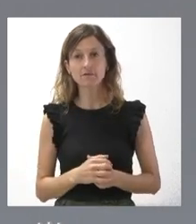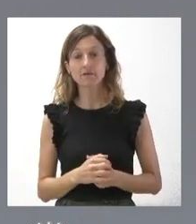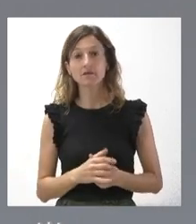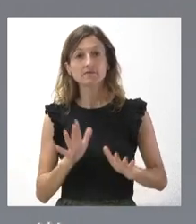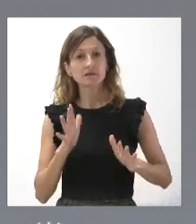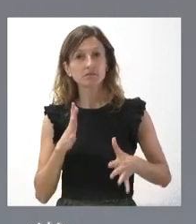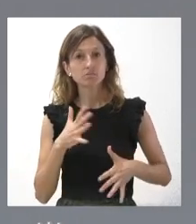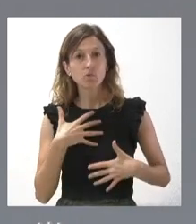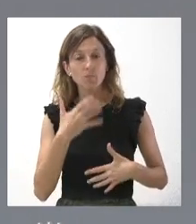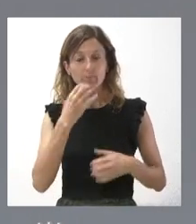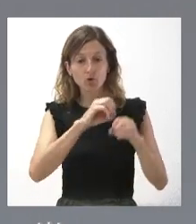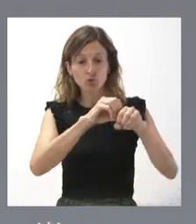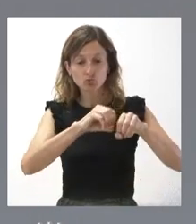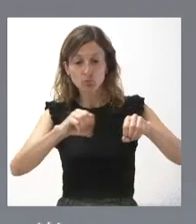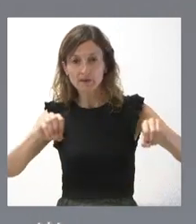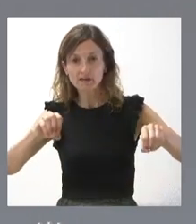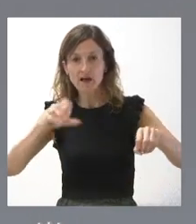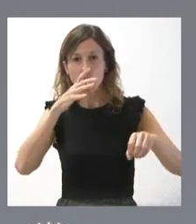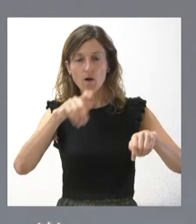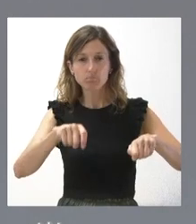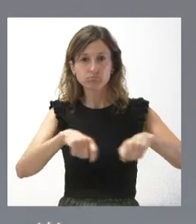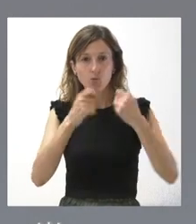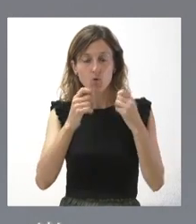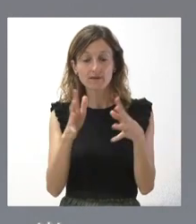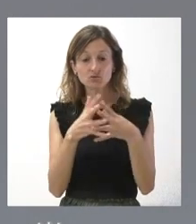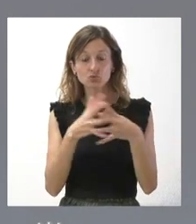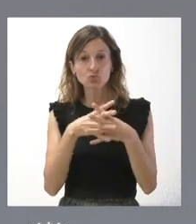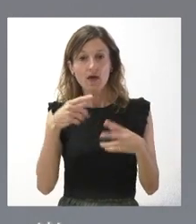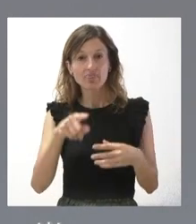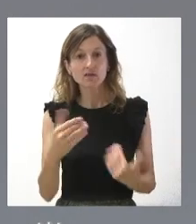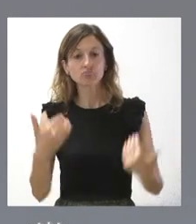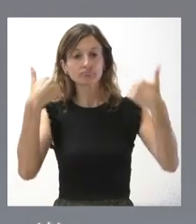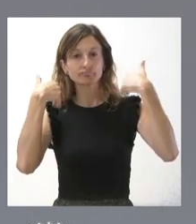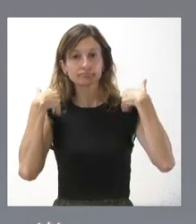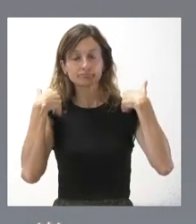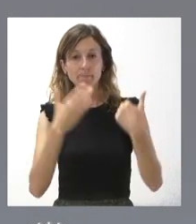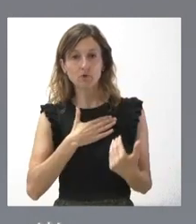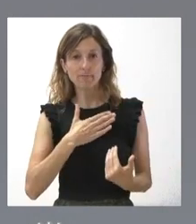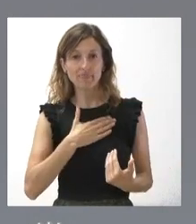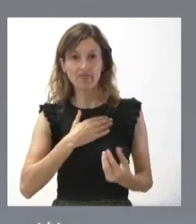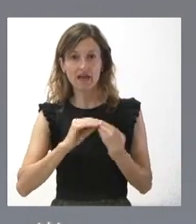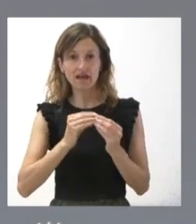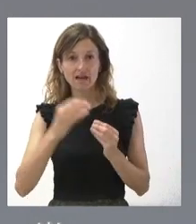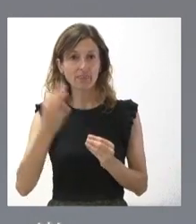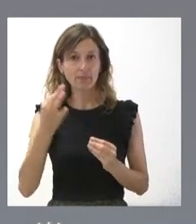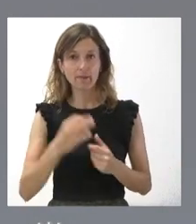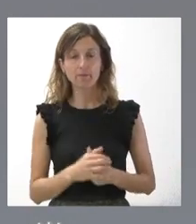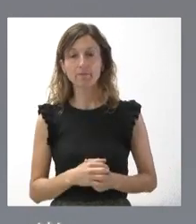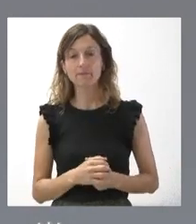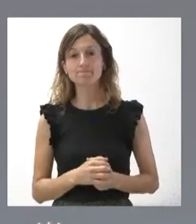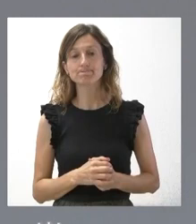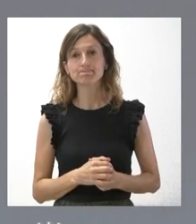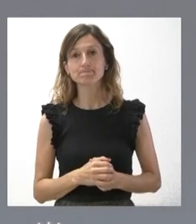repente revientan las tuberías, ese es un daño estructural que le corresponde a la propiedad. Nosotros